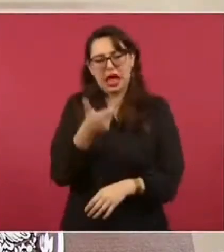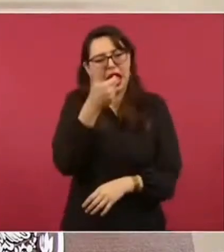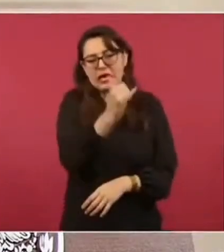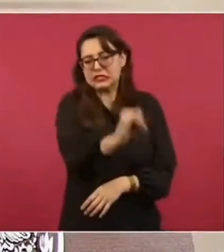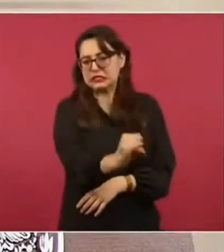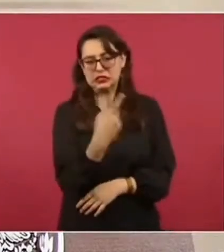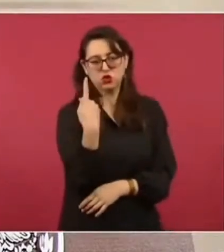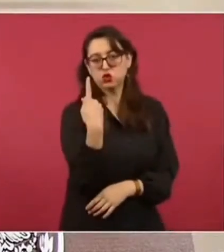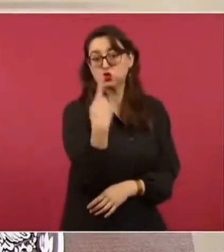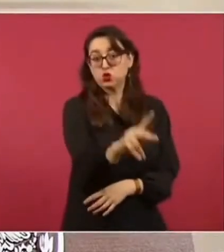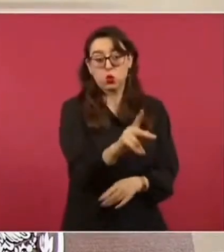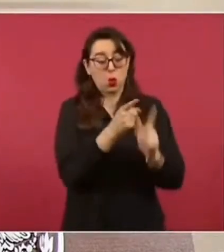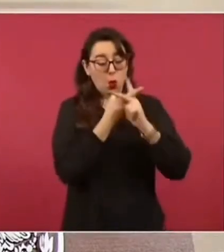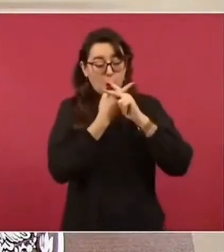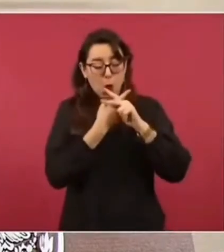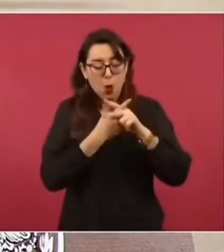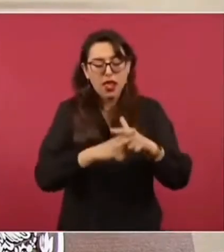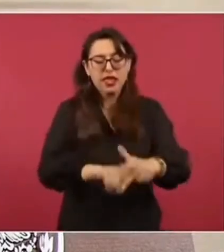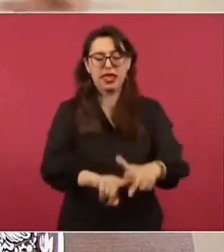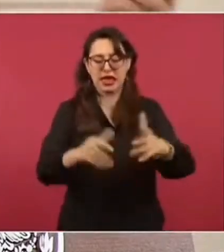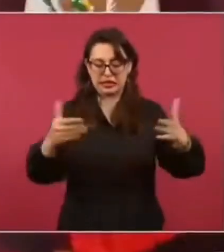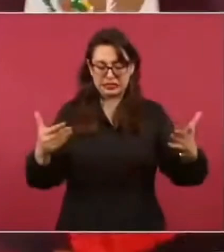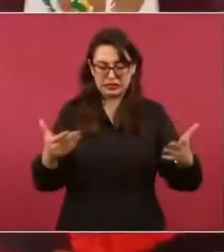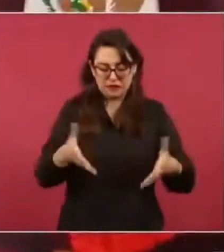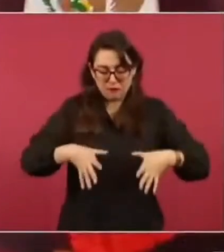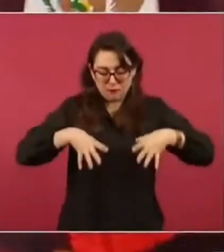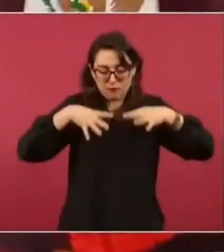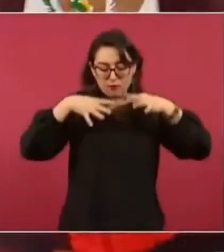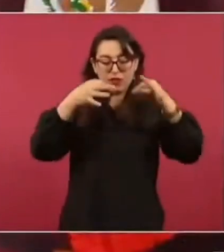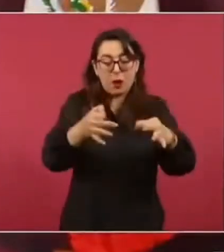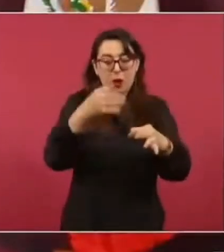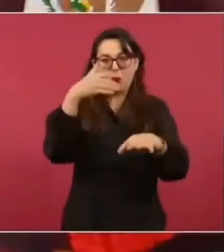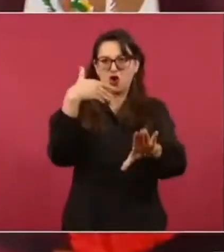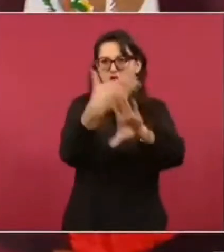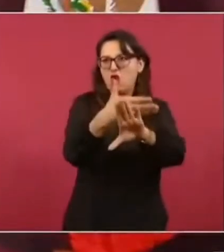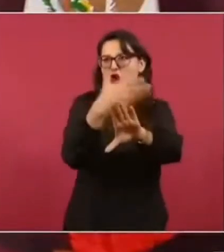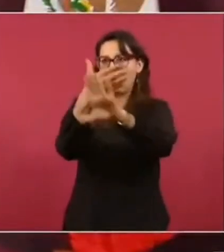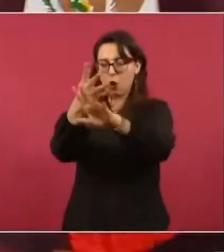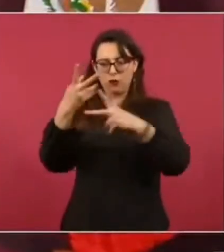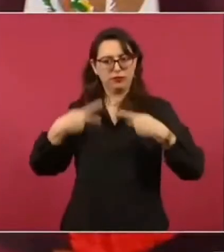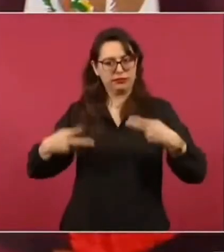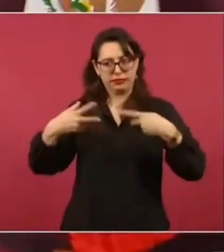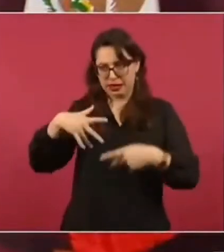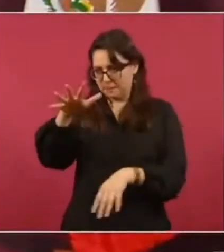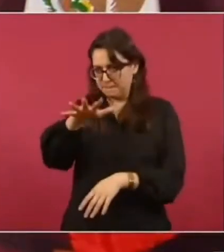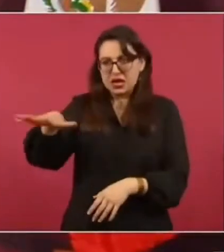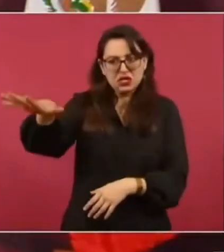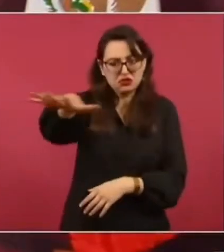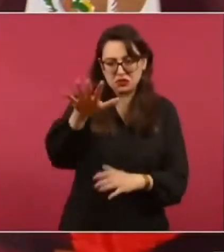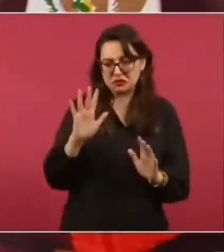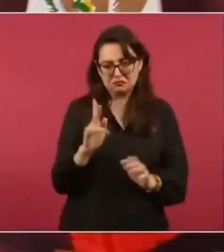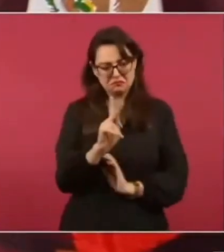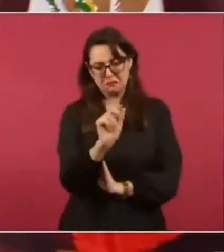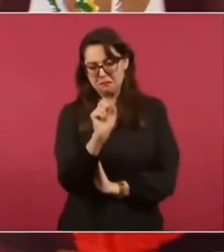venía de la revolución, de la lucha de los campesinos, de la lucha de los obreros,